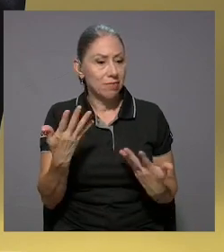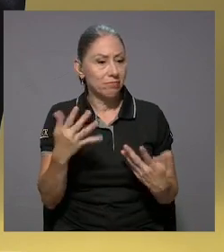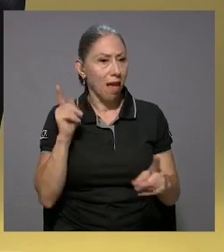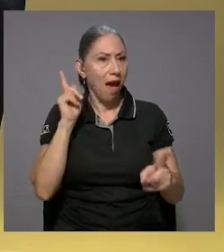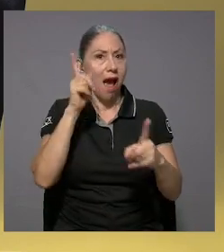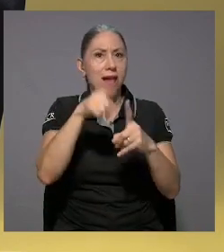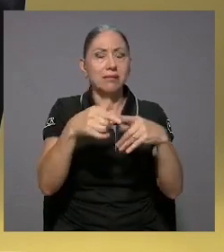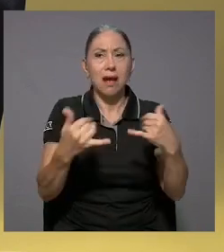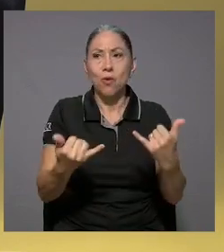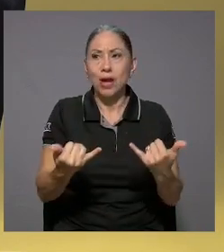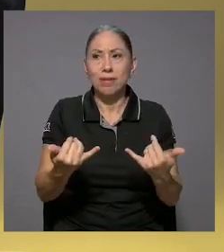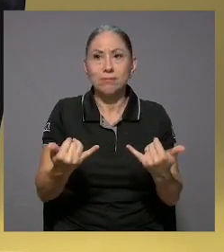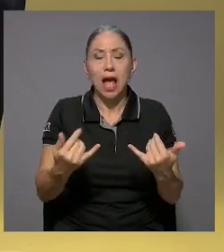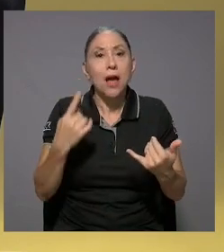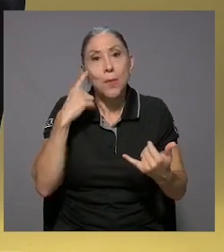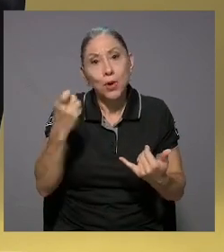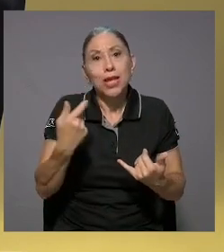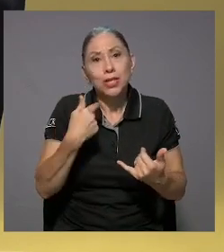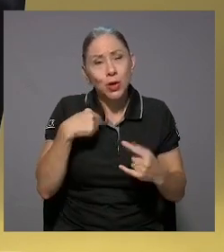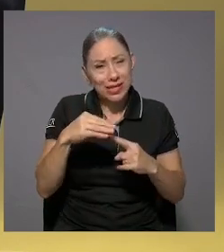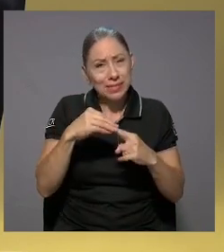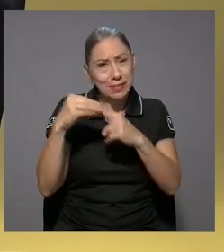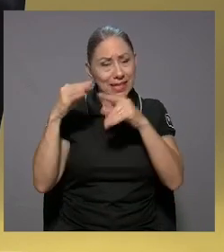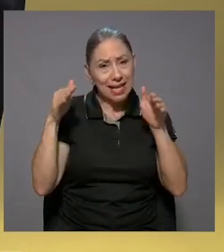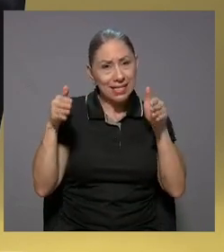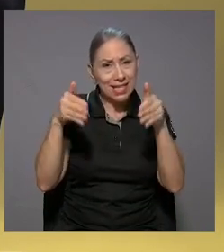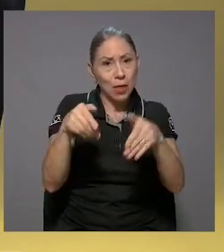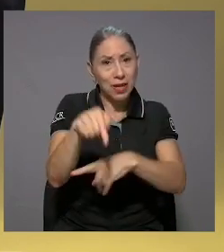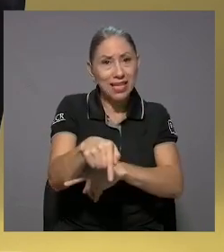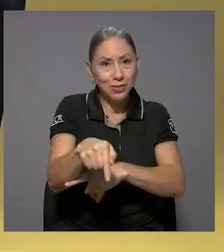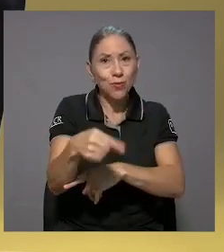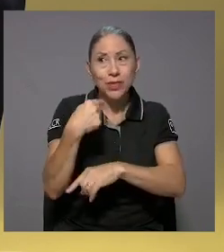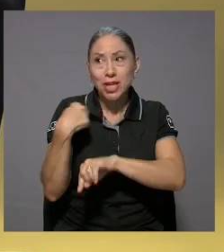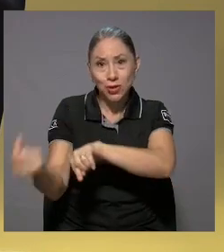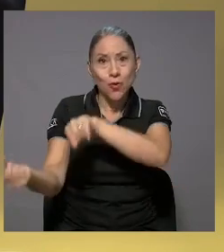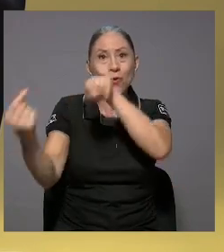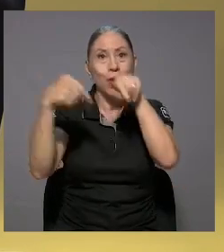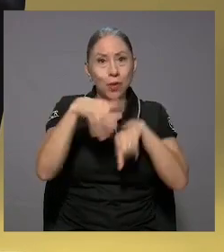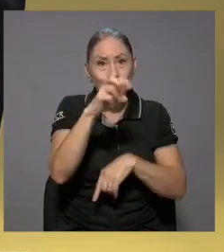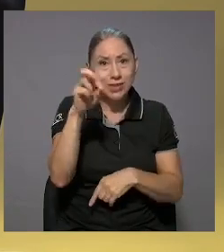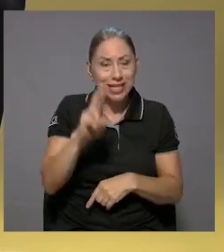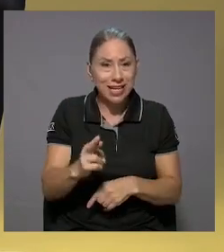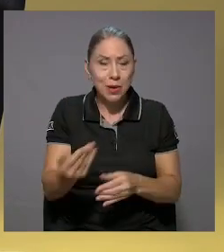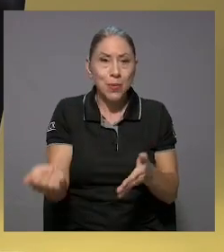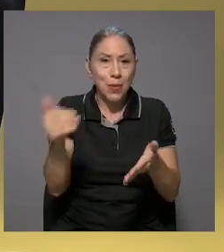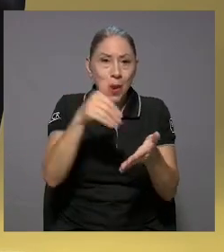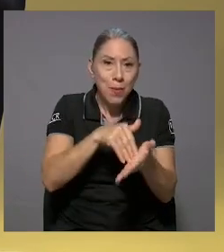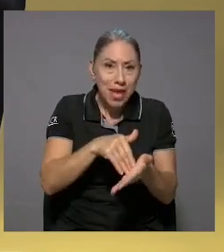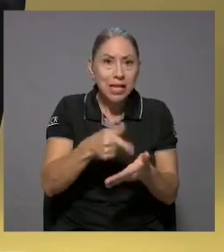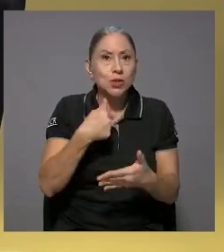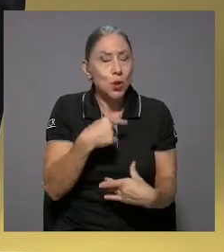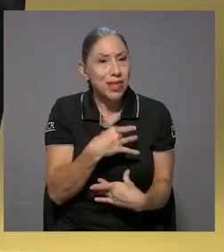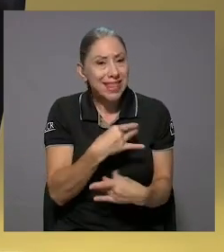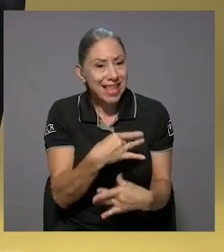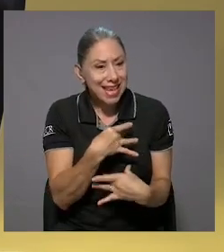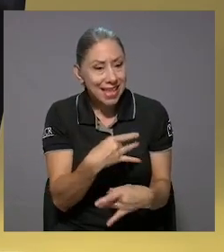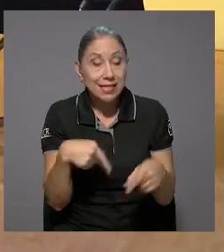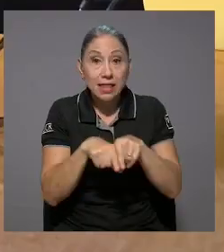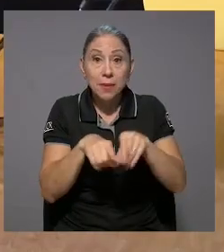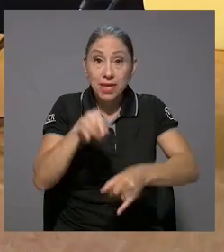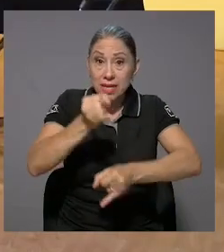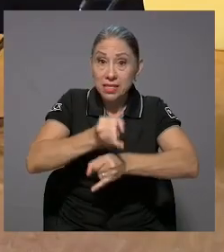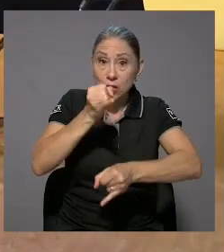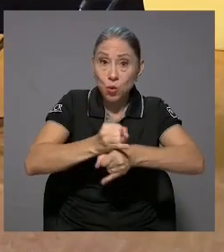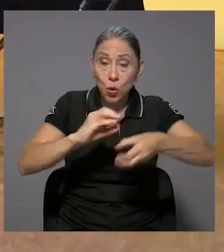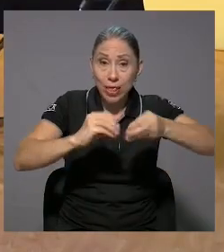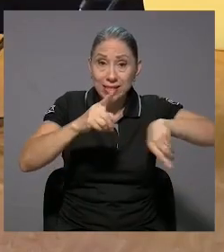que hasta ahora, bueno, porque me he especializado en esto y regreso al país y bueno, hay mucho interés de mi parte y creo que por ejemplo,